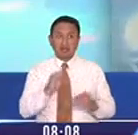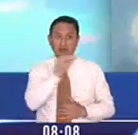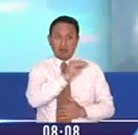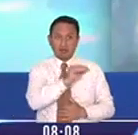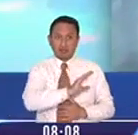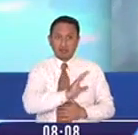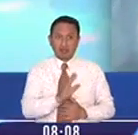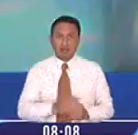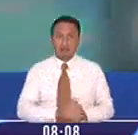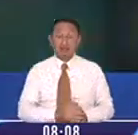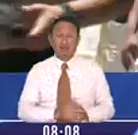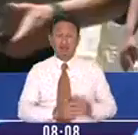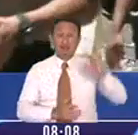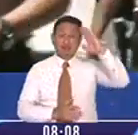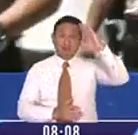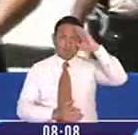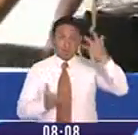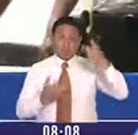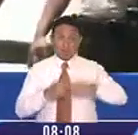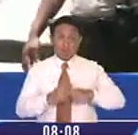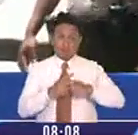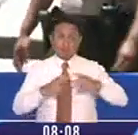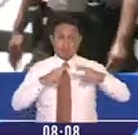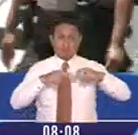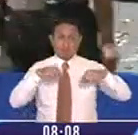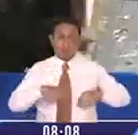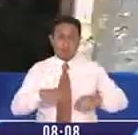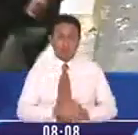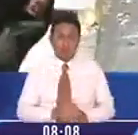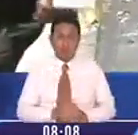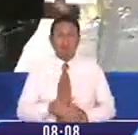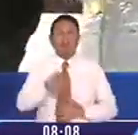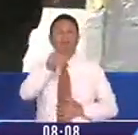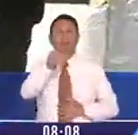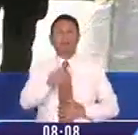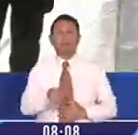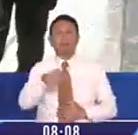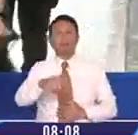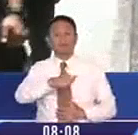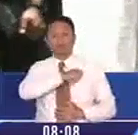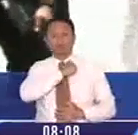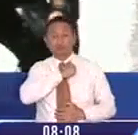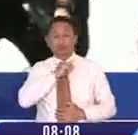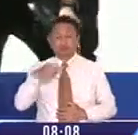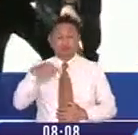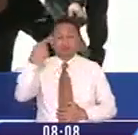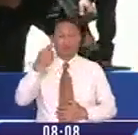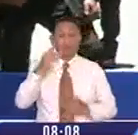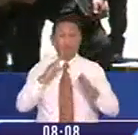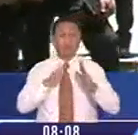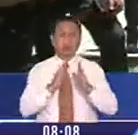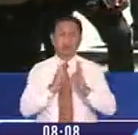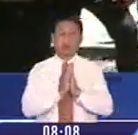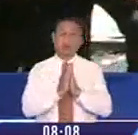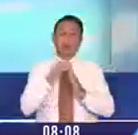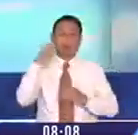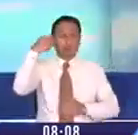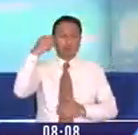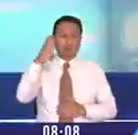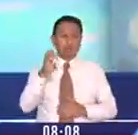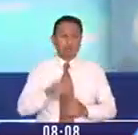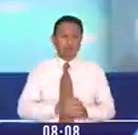sucedido. Los agentes investigadores cuentan con información que el presunto secuestrado llegó al día siguiente a pedir el video